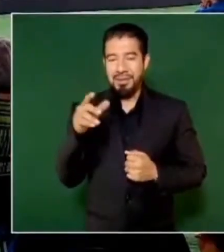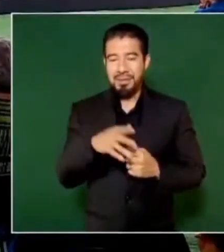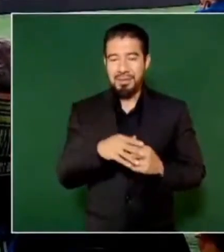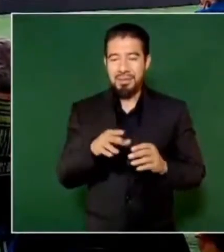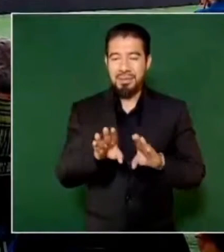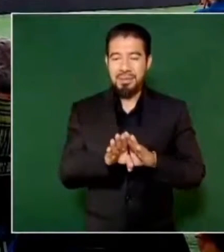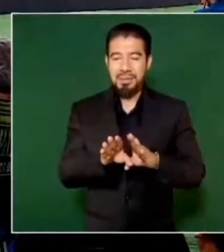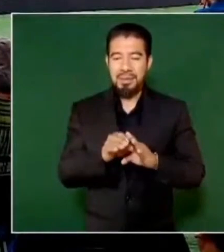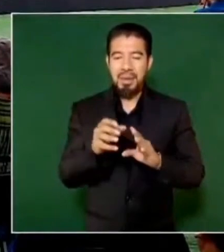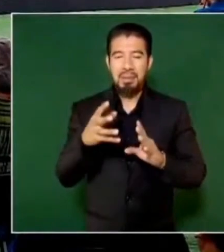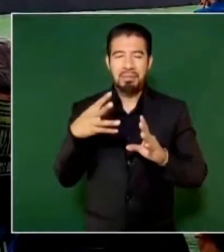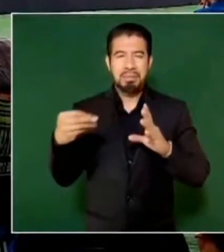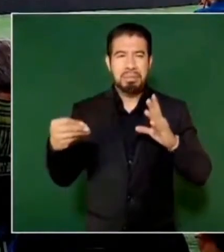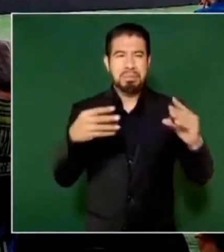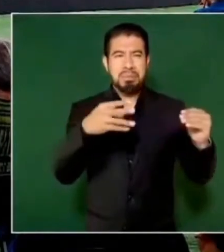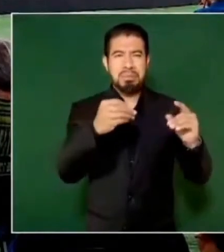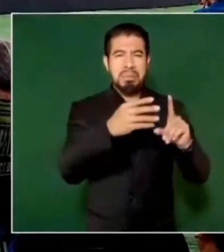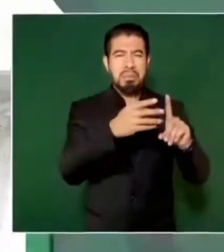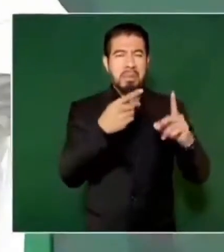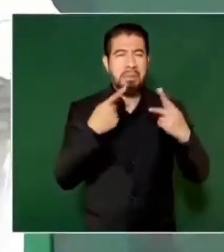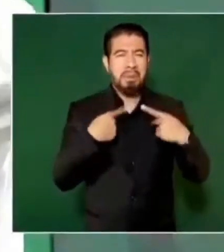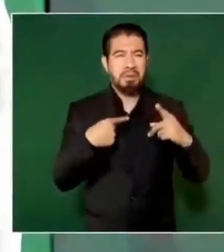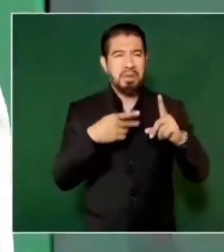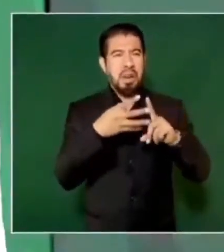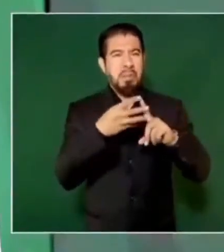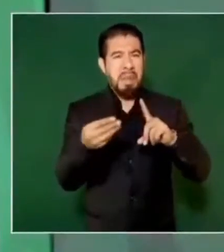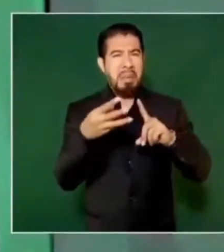¿cuánto repitieron eso?